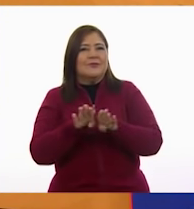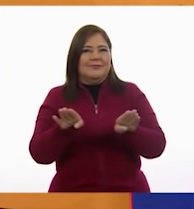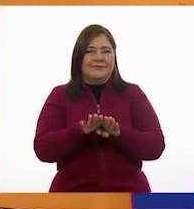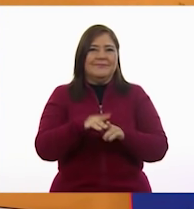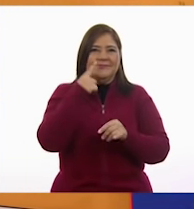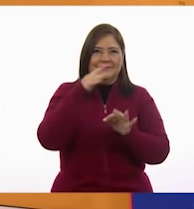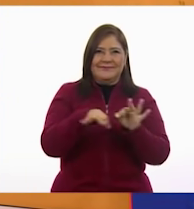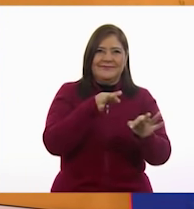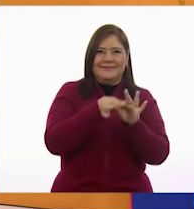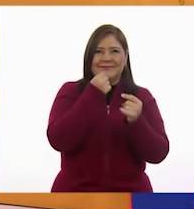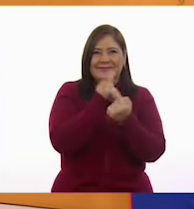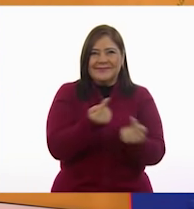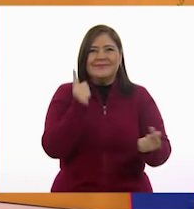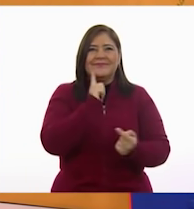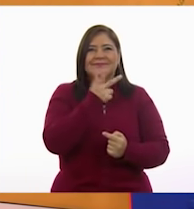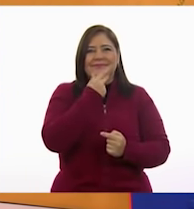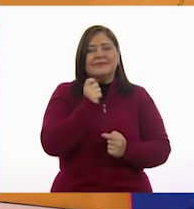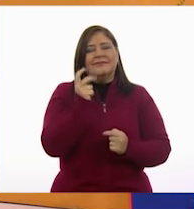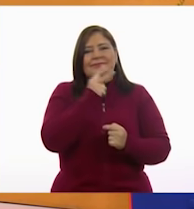niños? Respiramos.